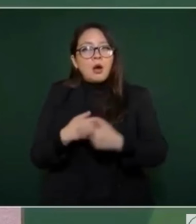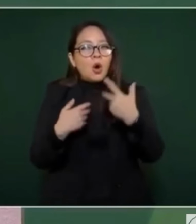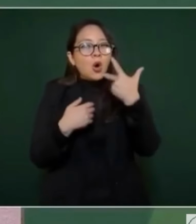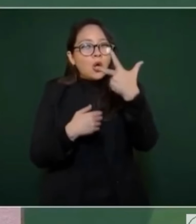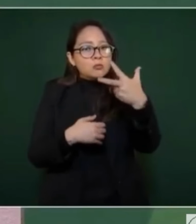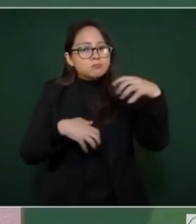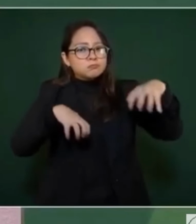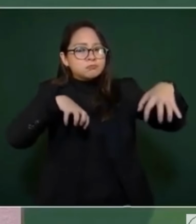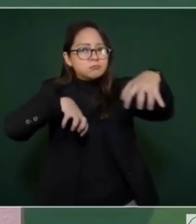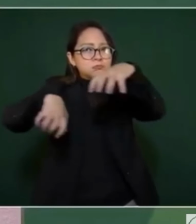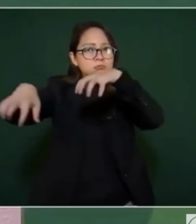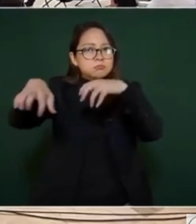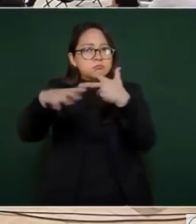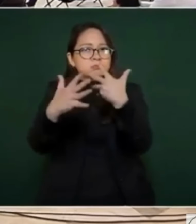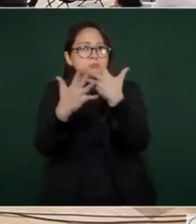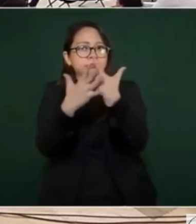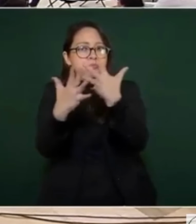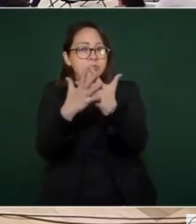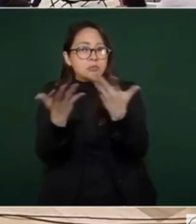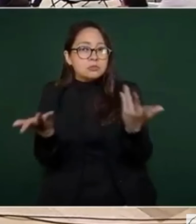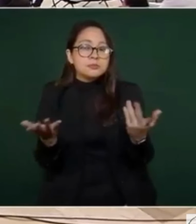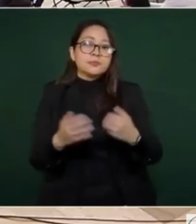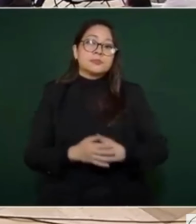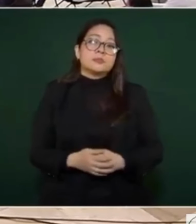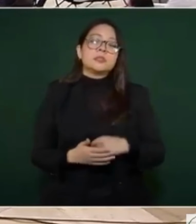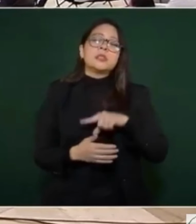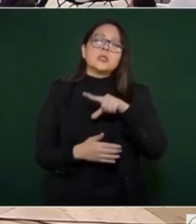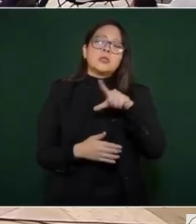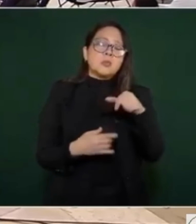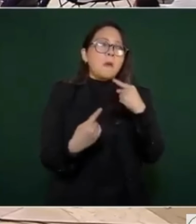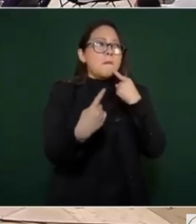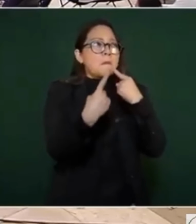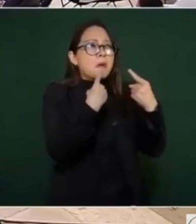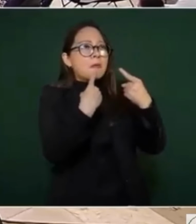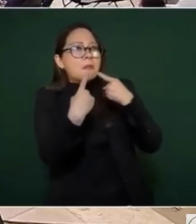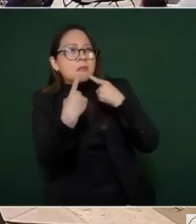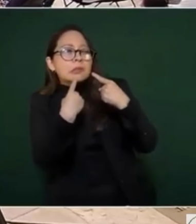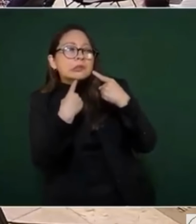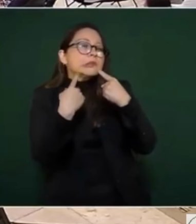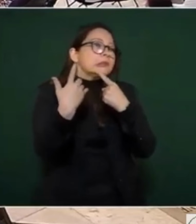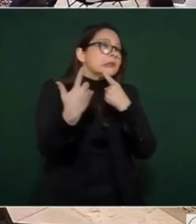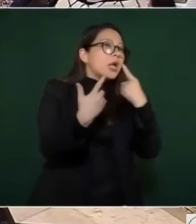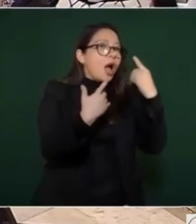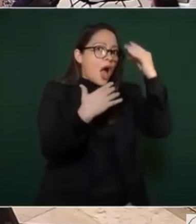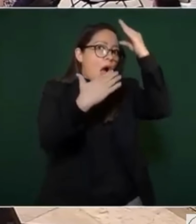penales. Se hizo una negociación con